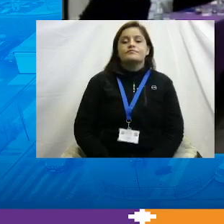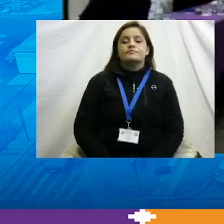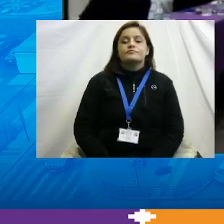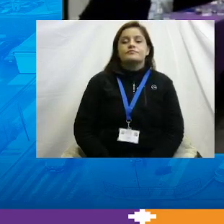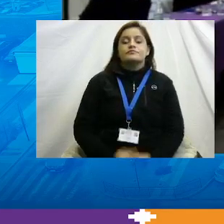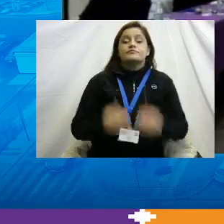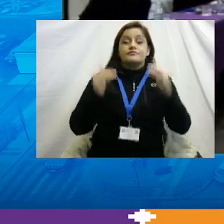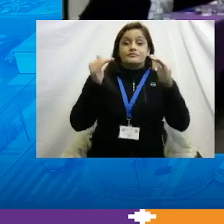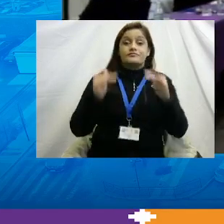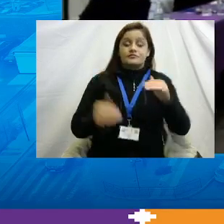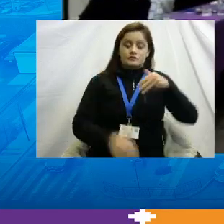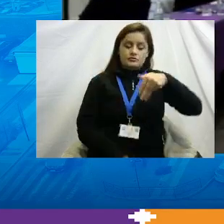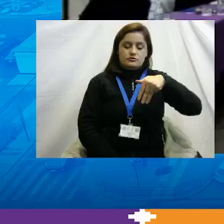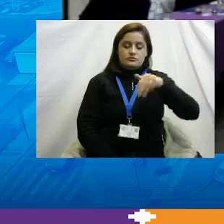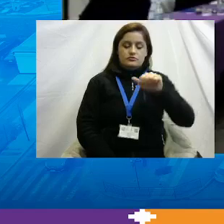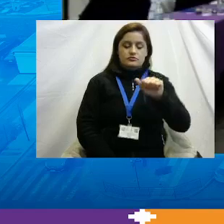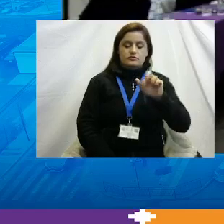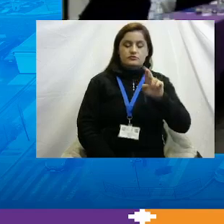Concejal Martínez.